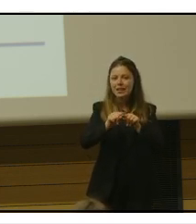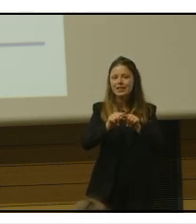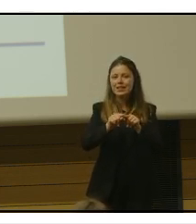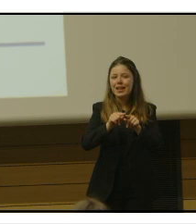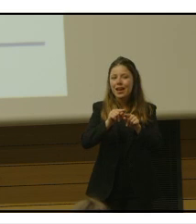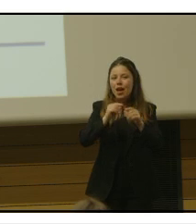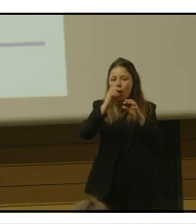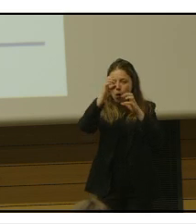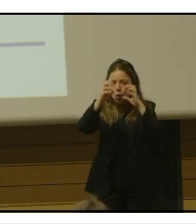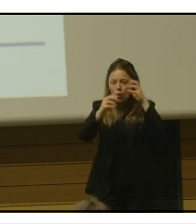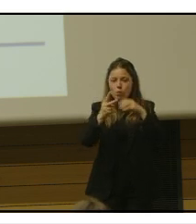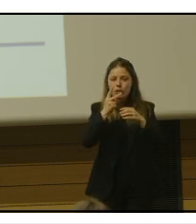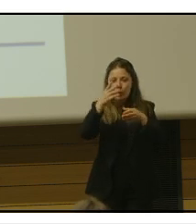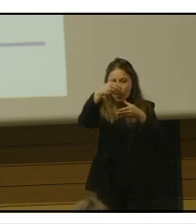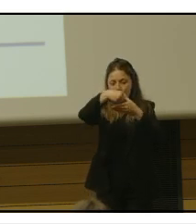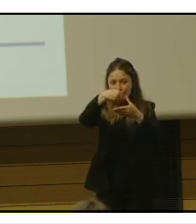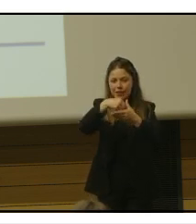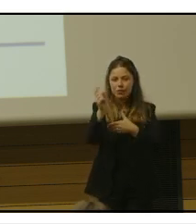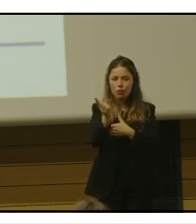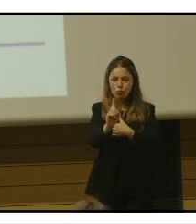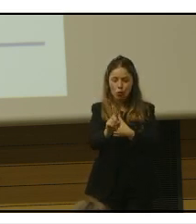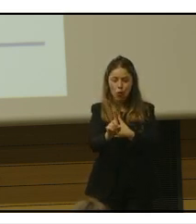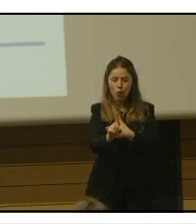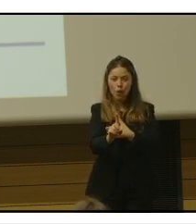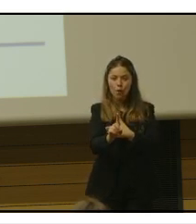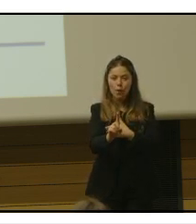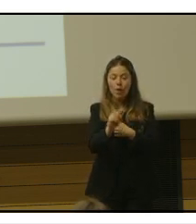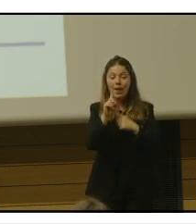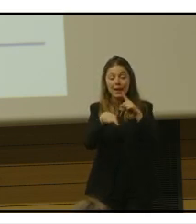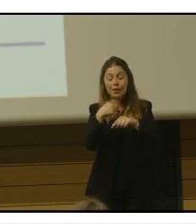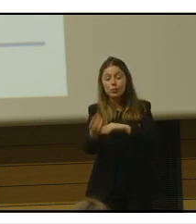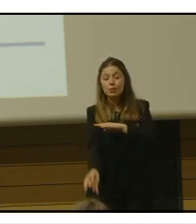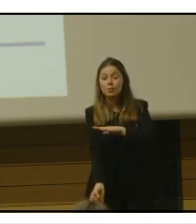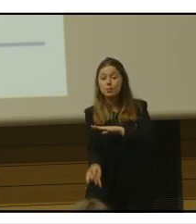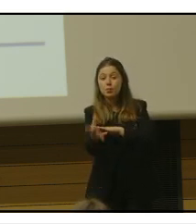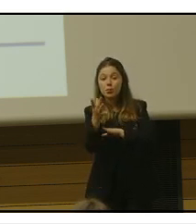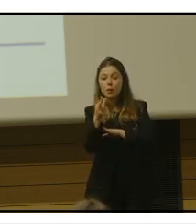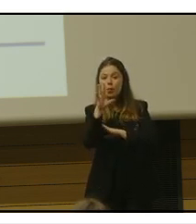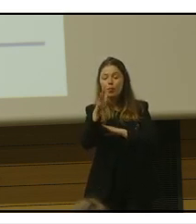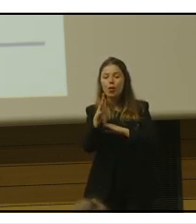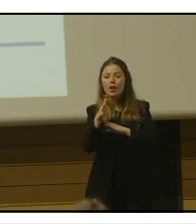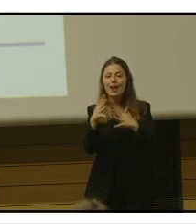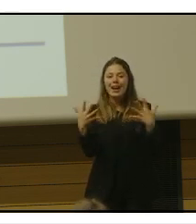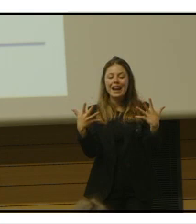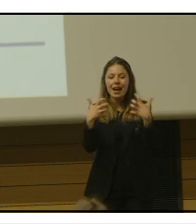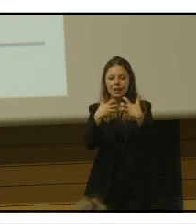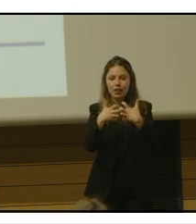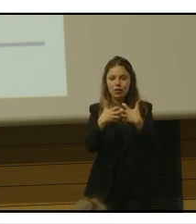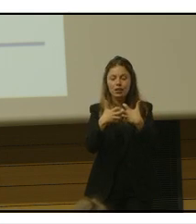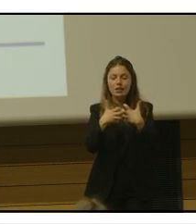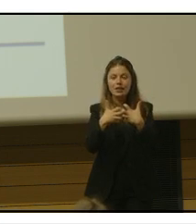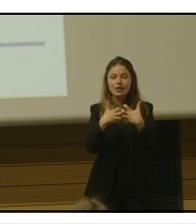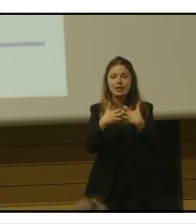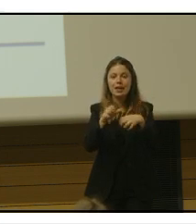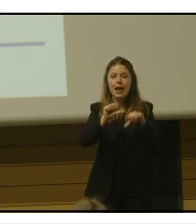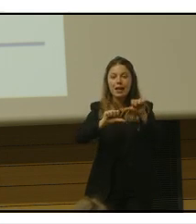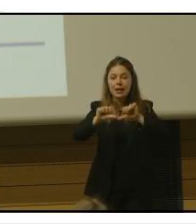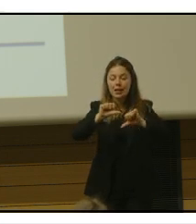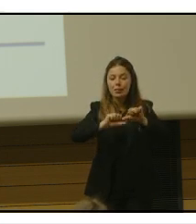presentes en el humo de tabaco, nitrosaminas que no están presentes y que se producen por reacciones químicas en el momento, bueno, pues que